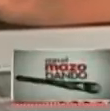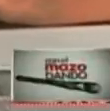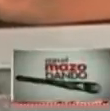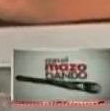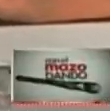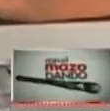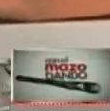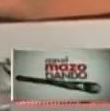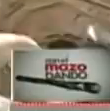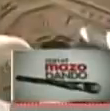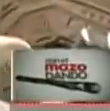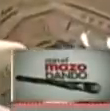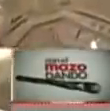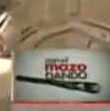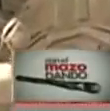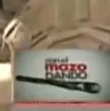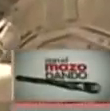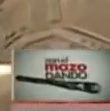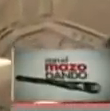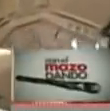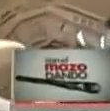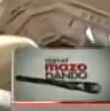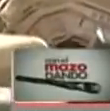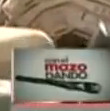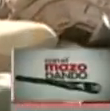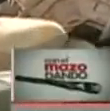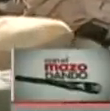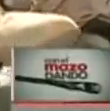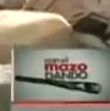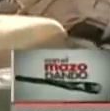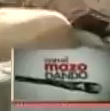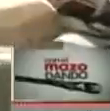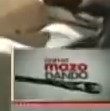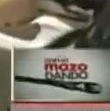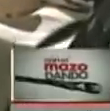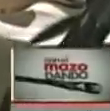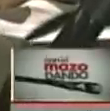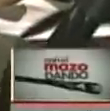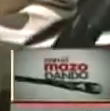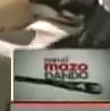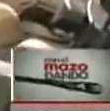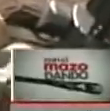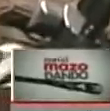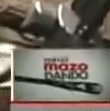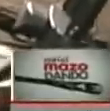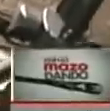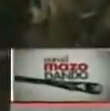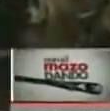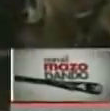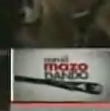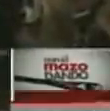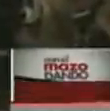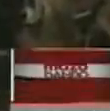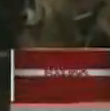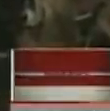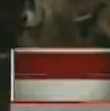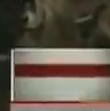uniforme de distintos tipos. Era una operación contra un país en paz, contra un